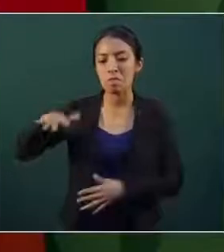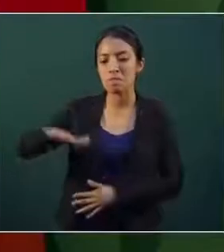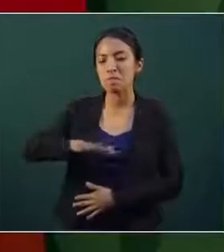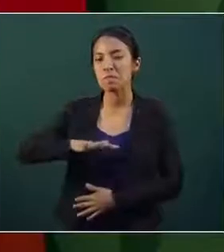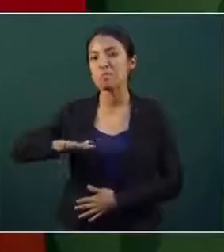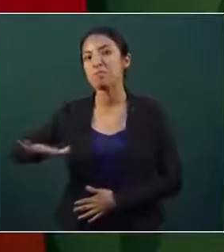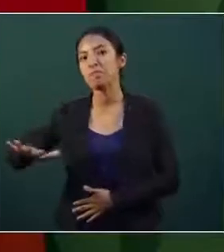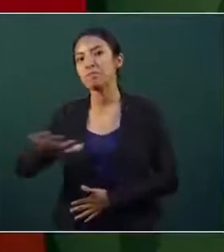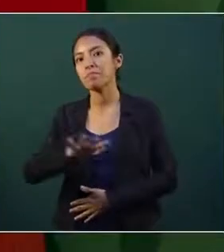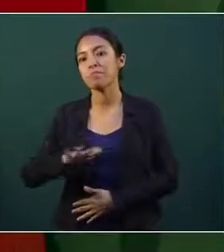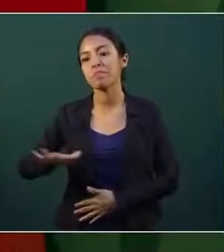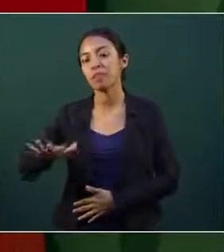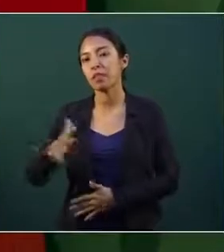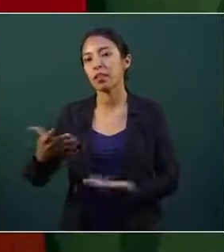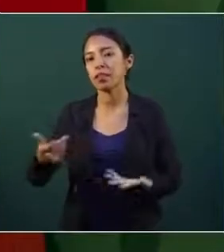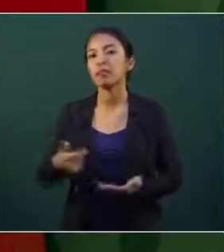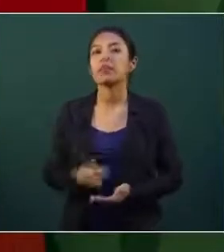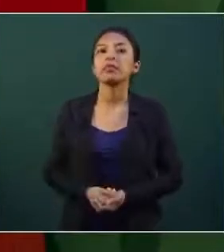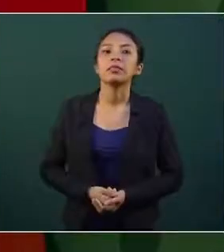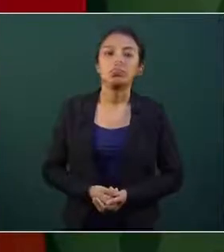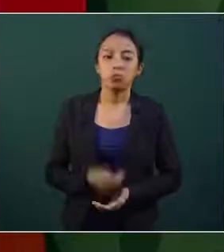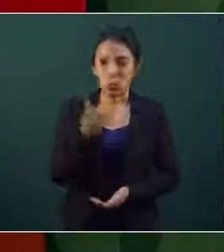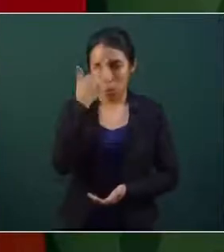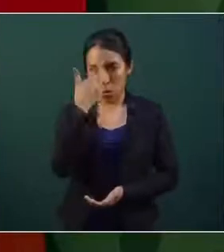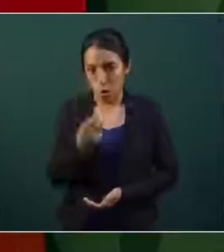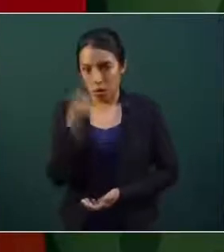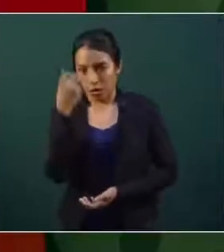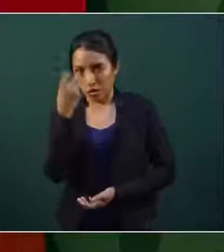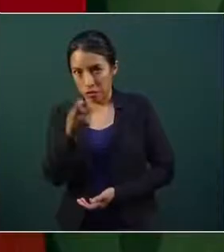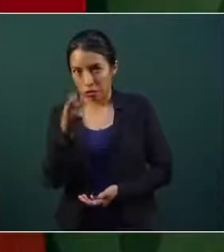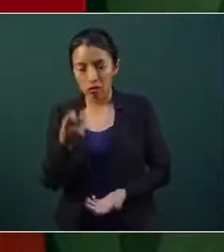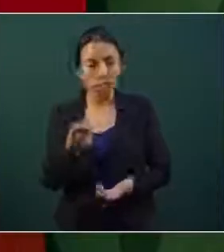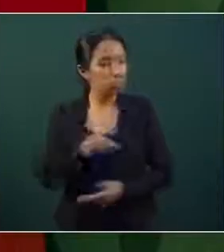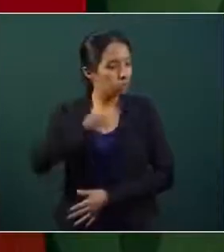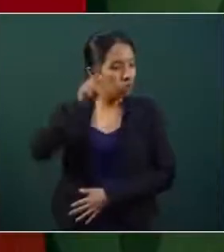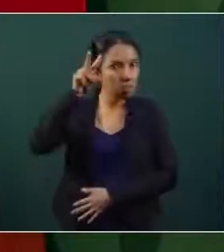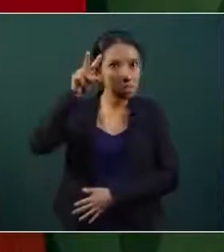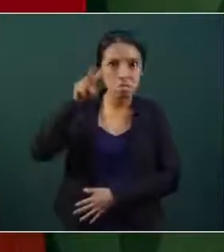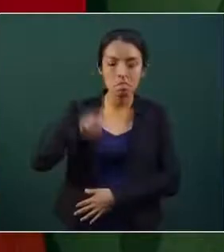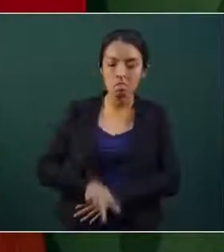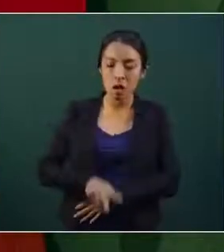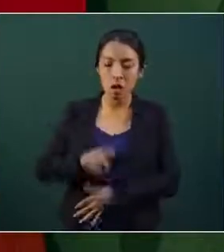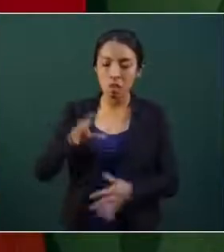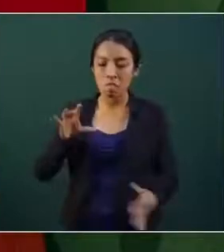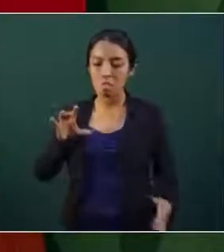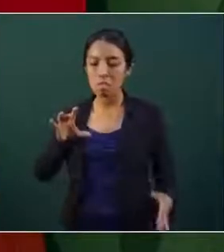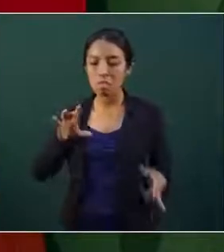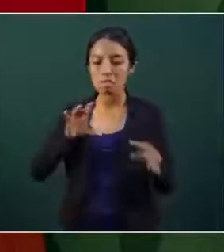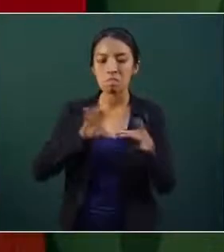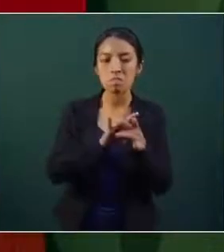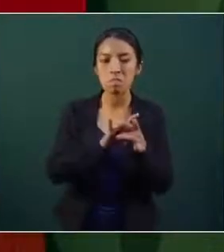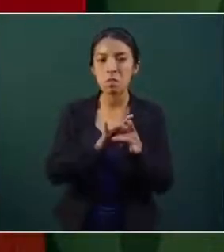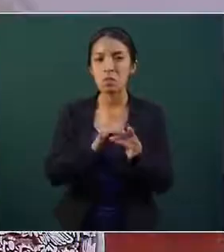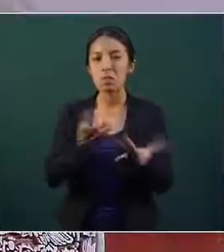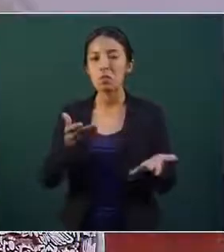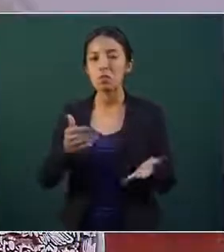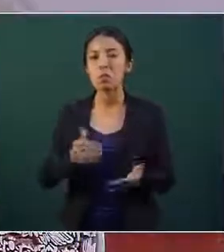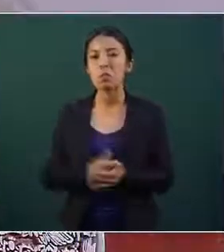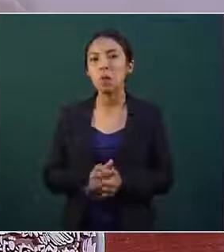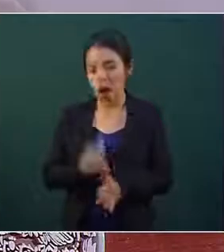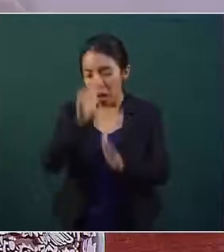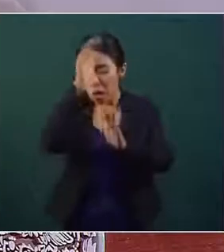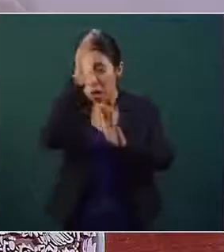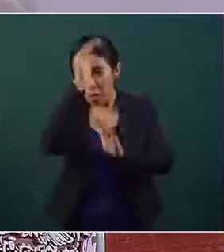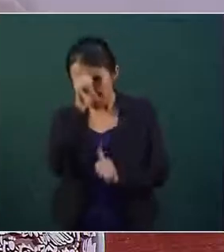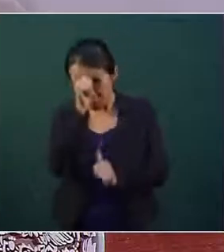Por eso nosotros hemos reiterado que coincidimos plenamente con la estrategia que